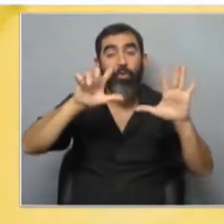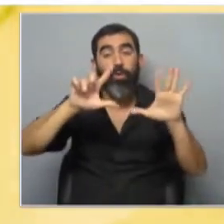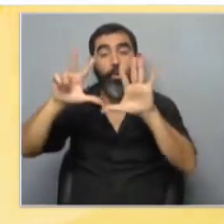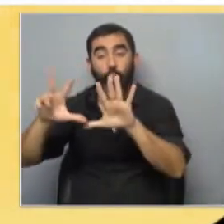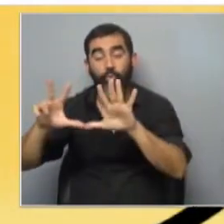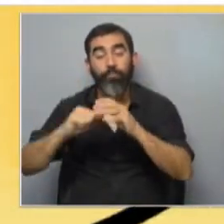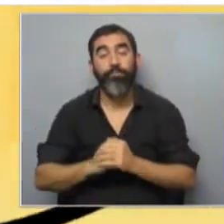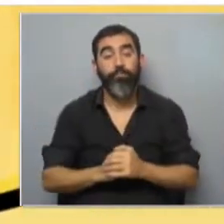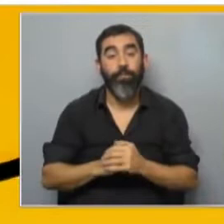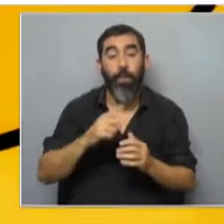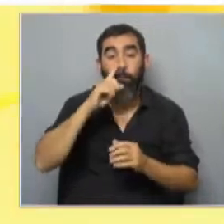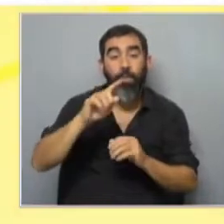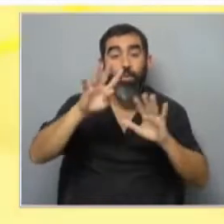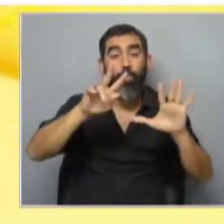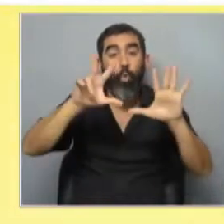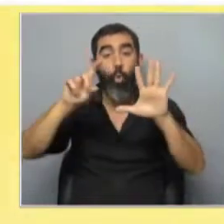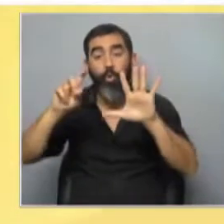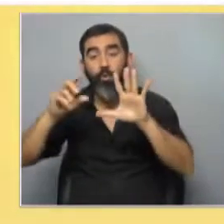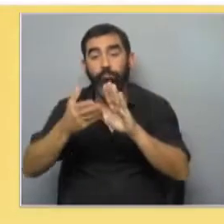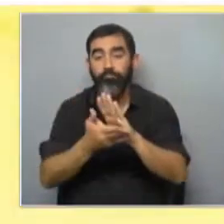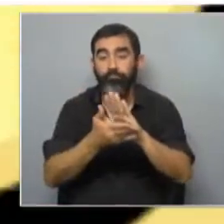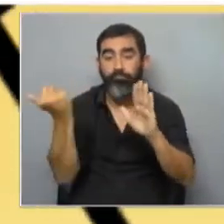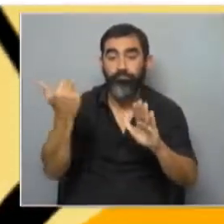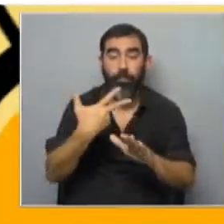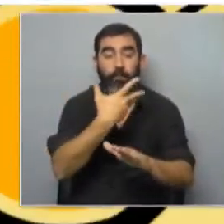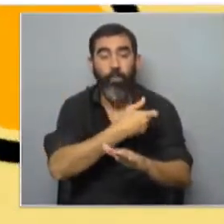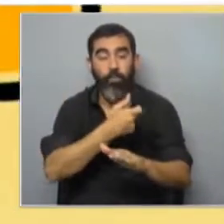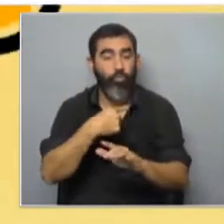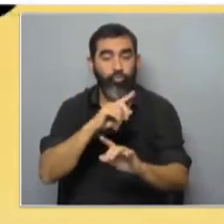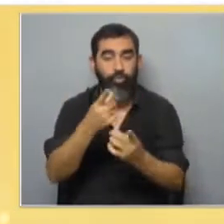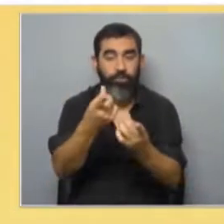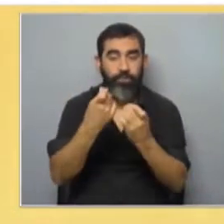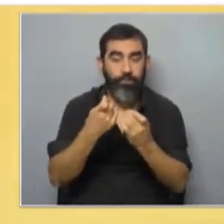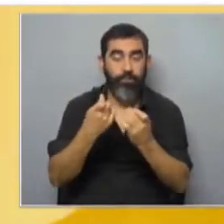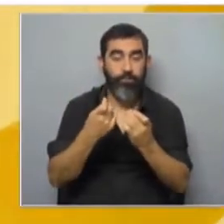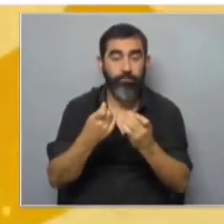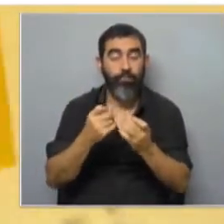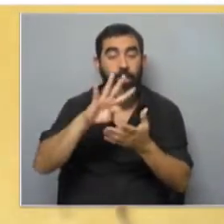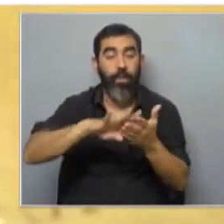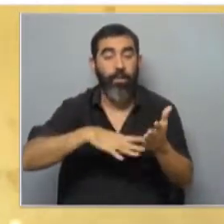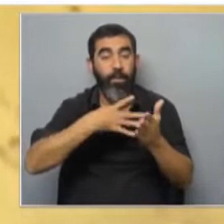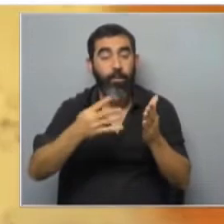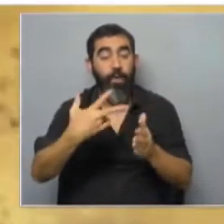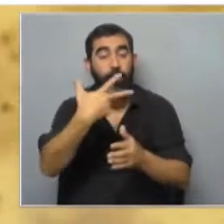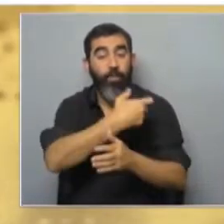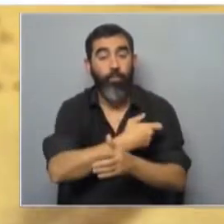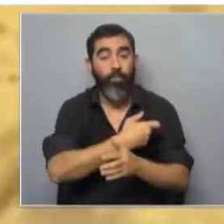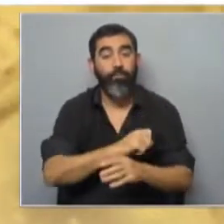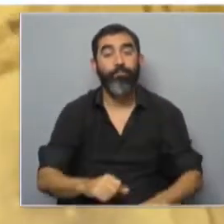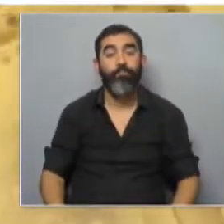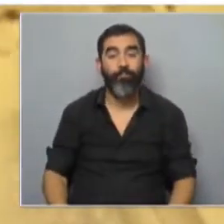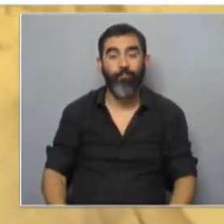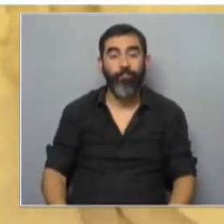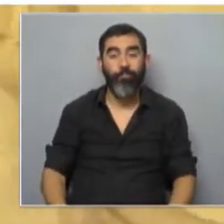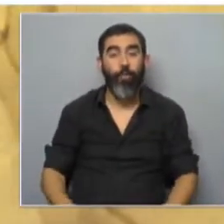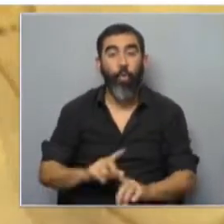O sea, y en el 80 la OMS la sacó a la vacuna antivariólica de los esquemas de vacunación. O sea que no se